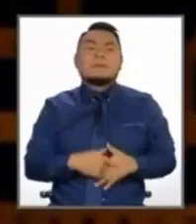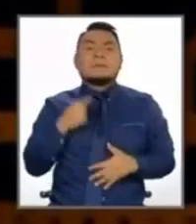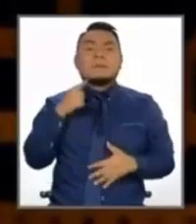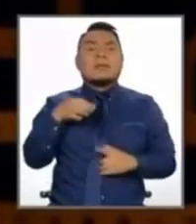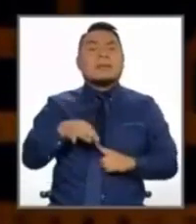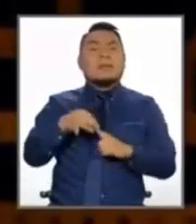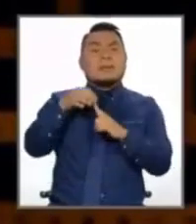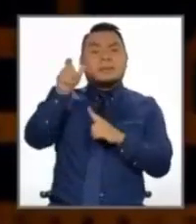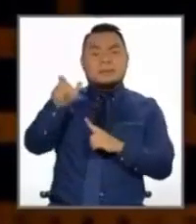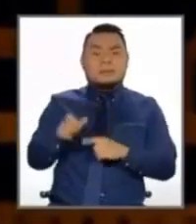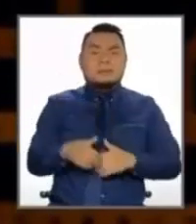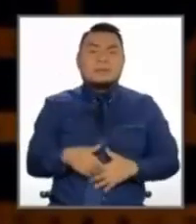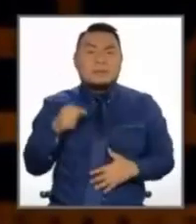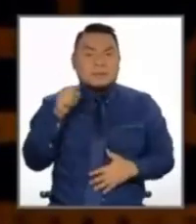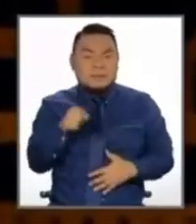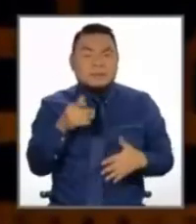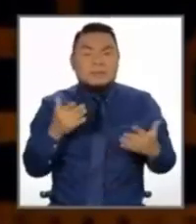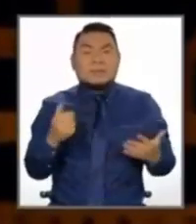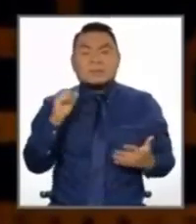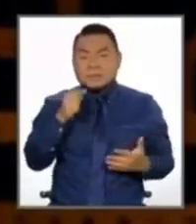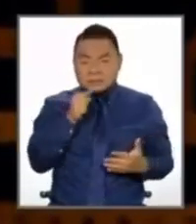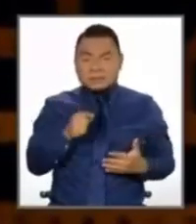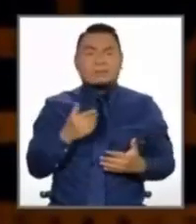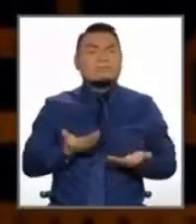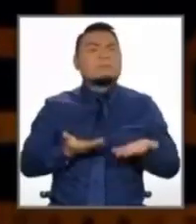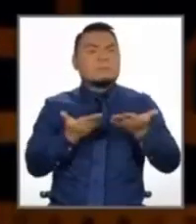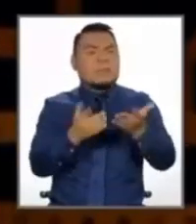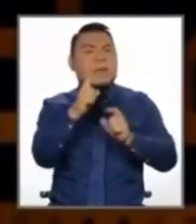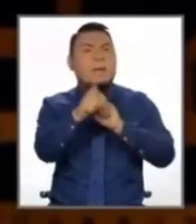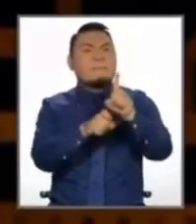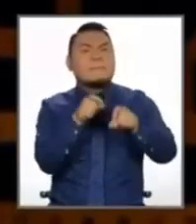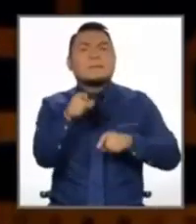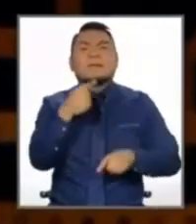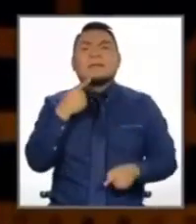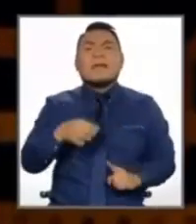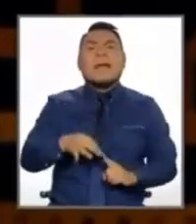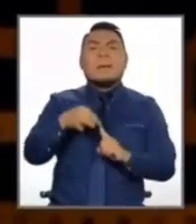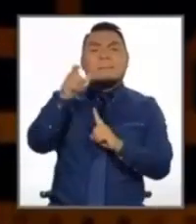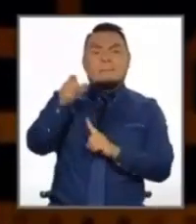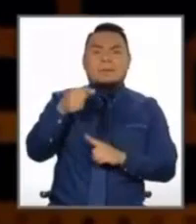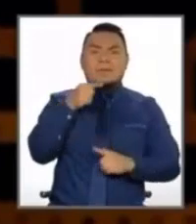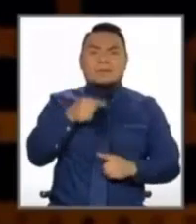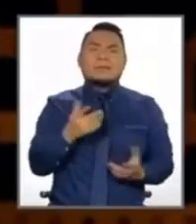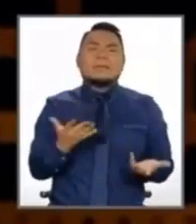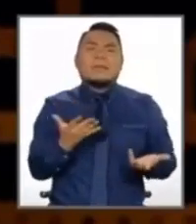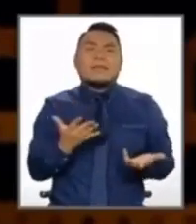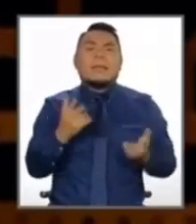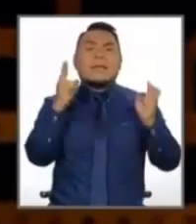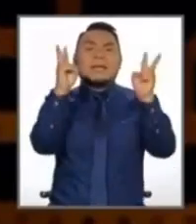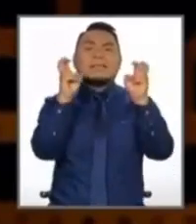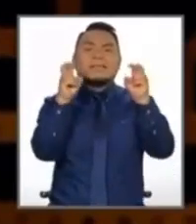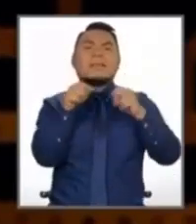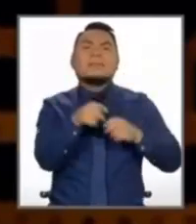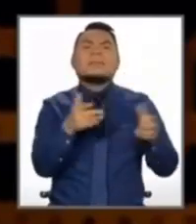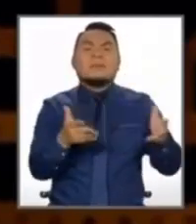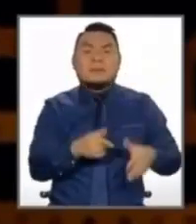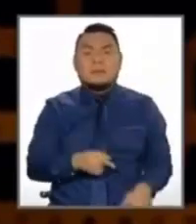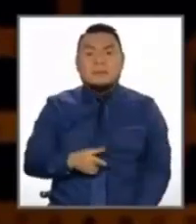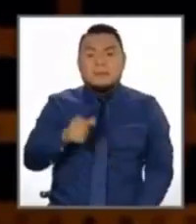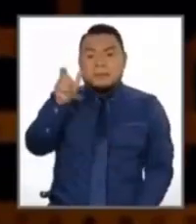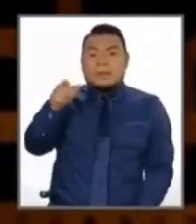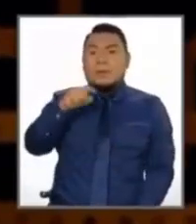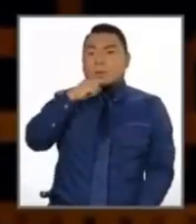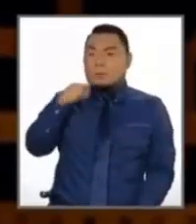los especialistas. En este caso debemos pase a la pregunta del especialista para este bloque, y es la